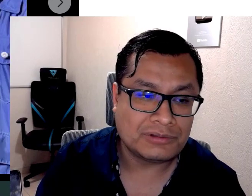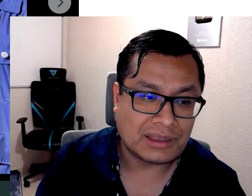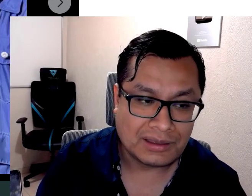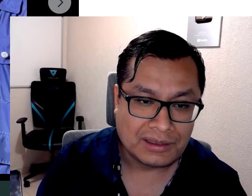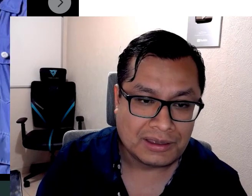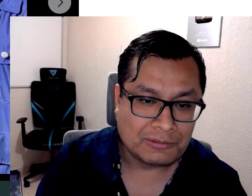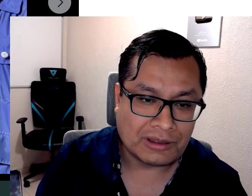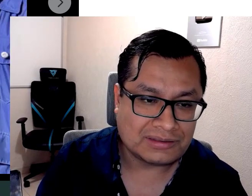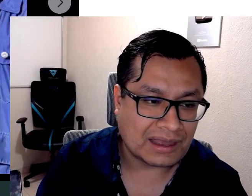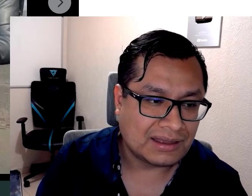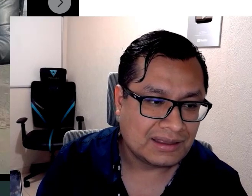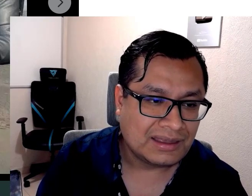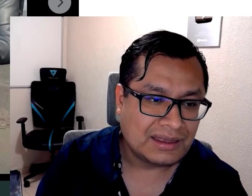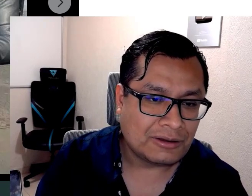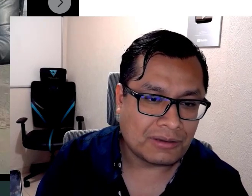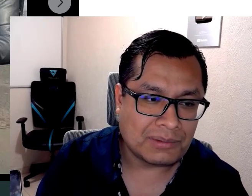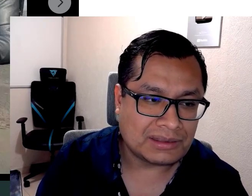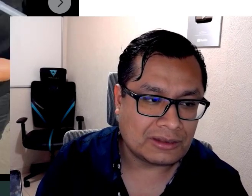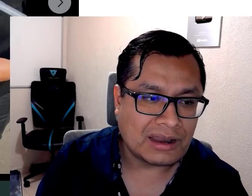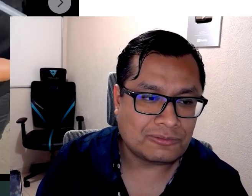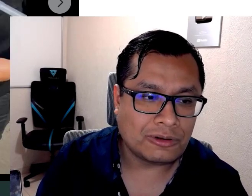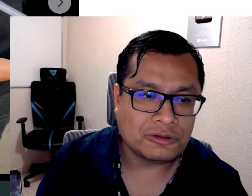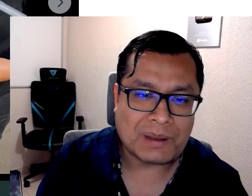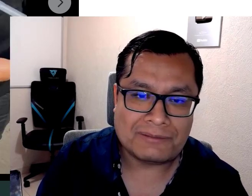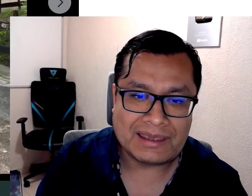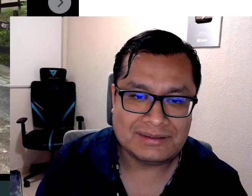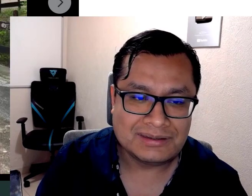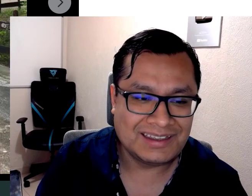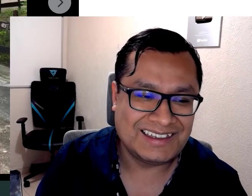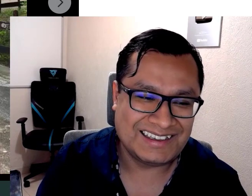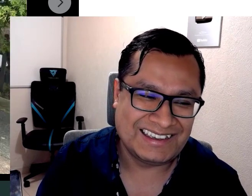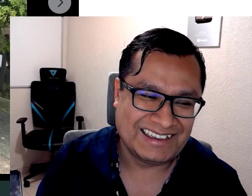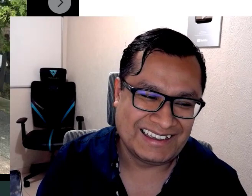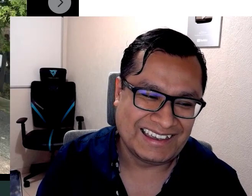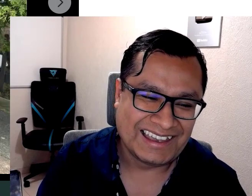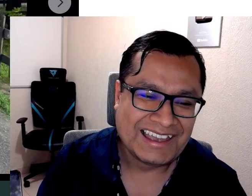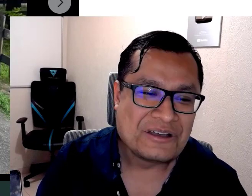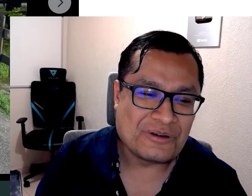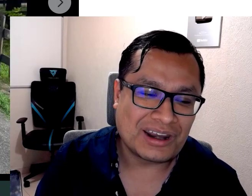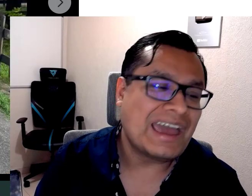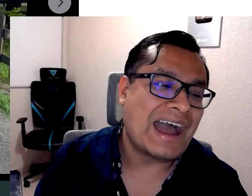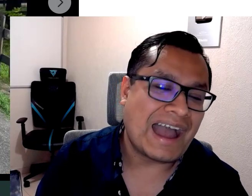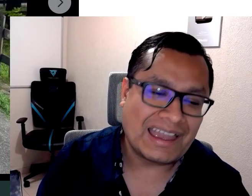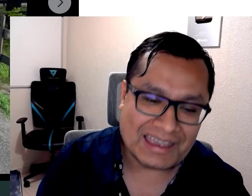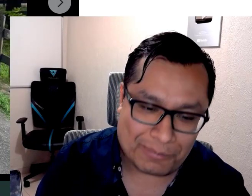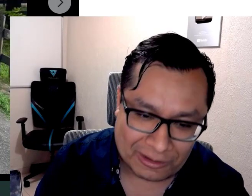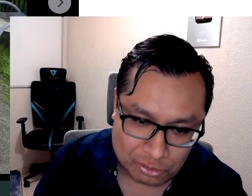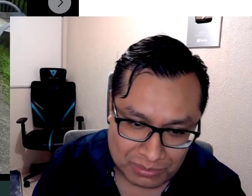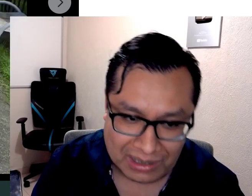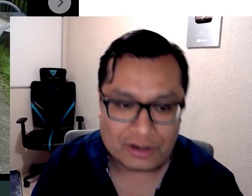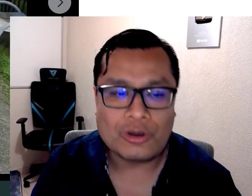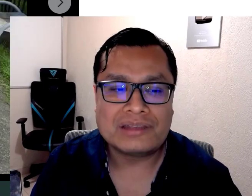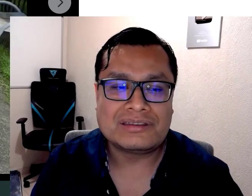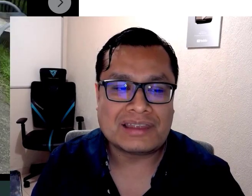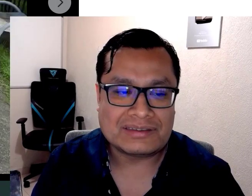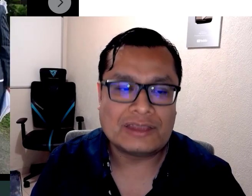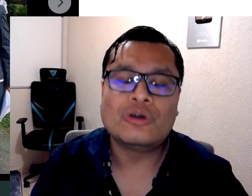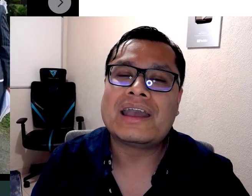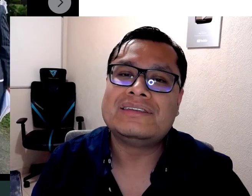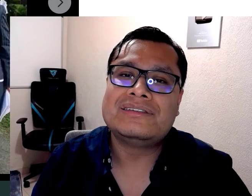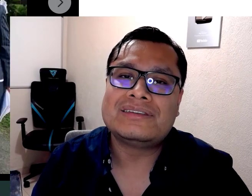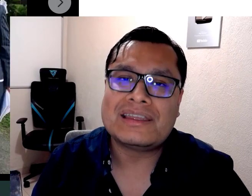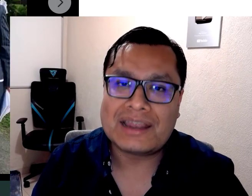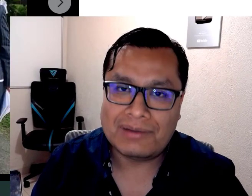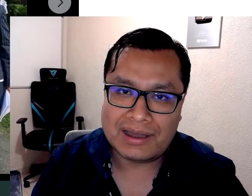gran pregunta bueno está obviamente no las fotos para el face porque hay que presumir lo que se está